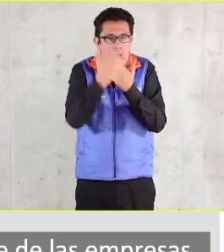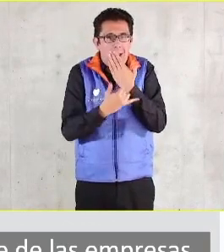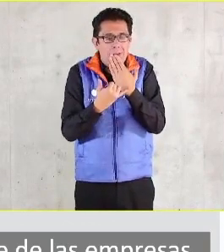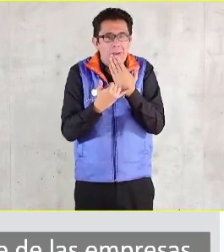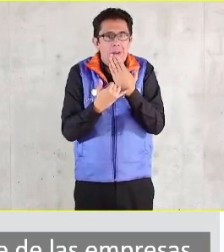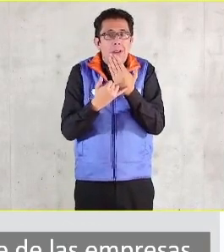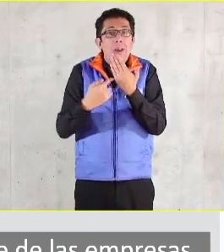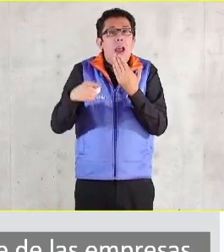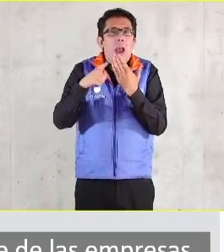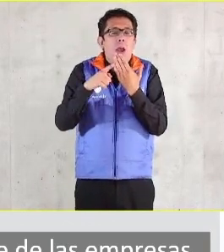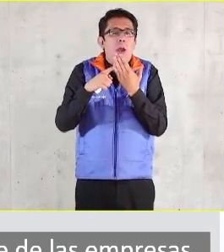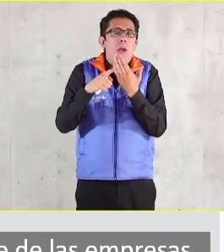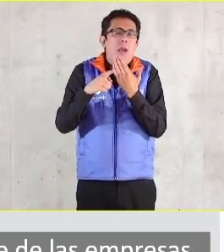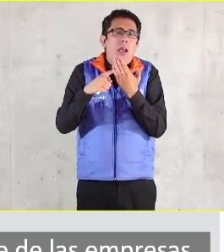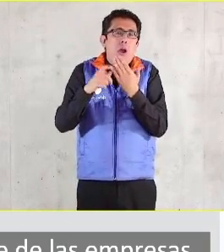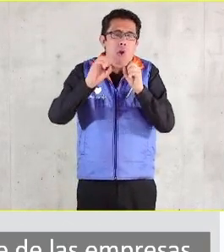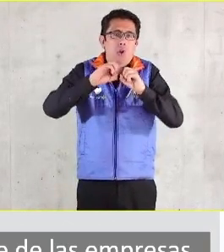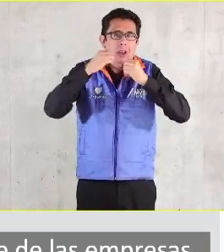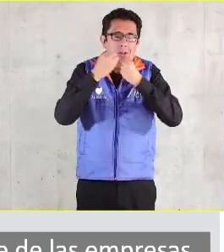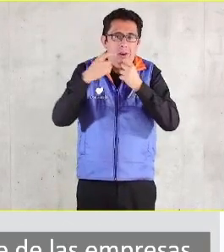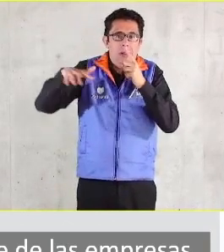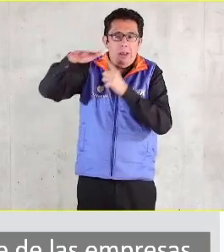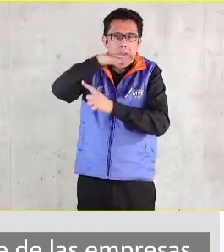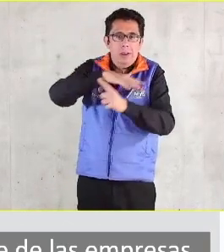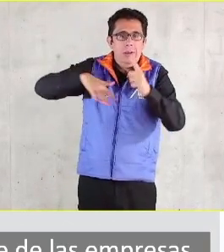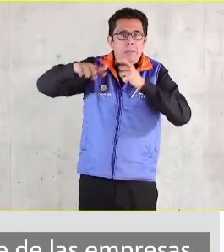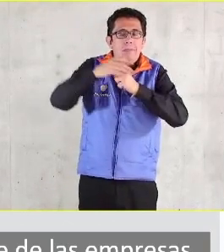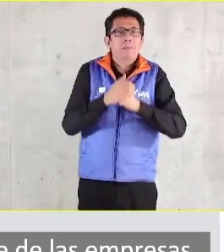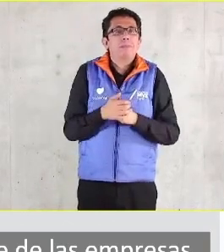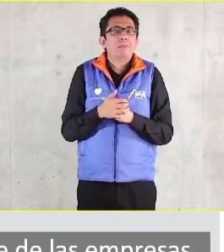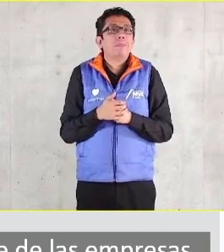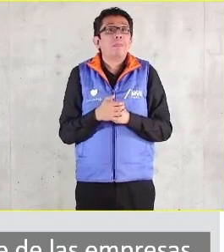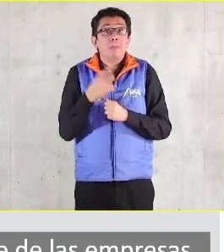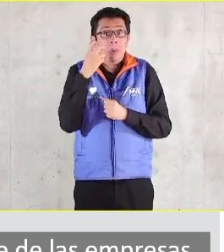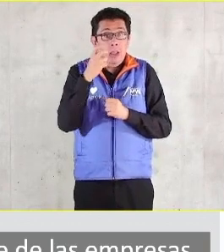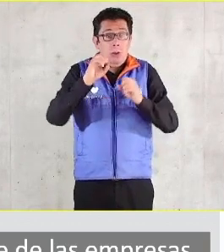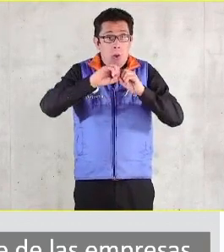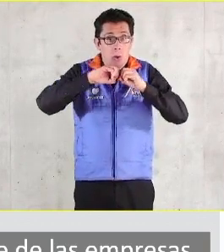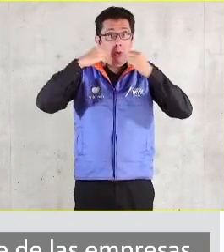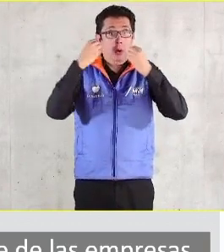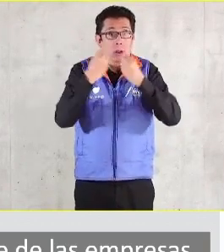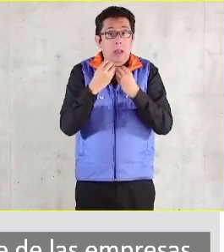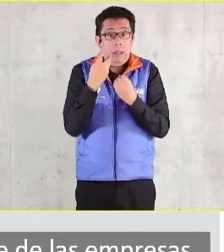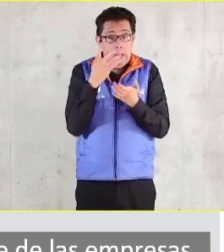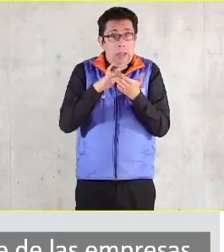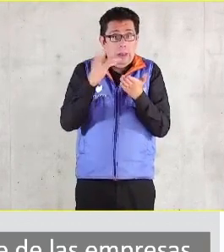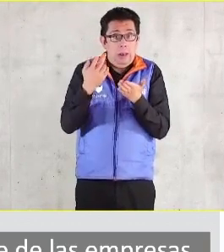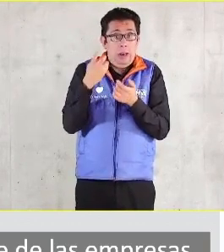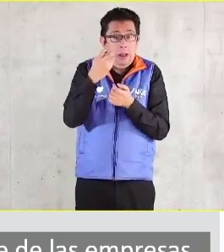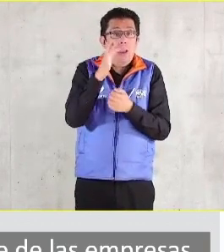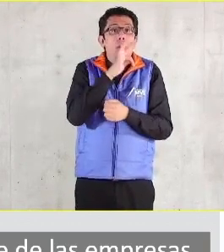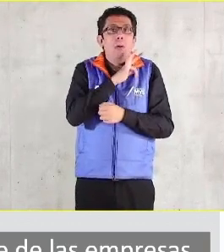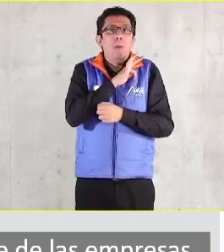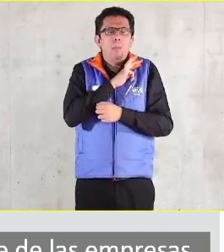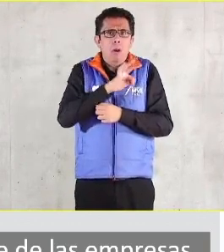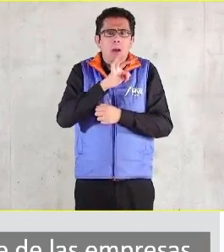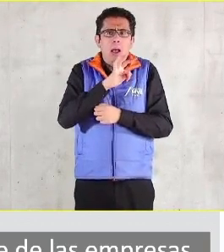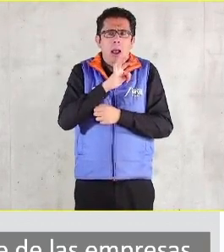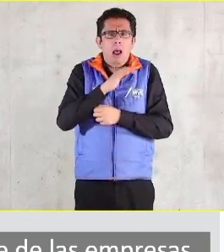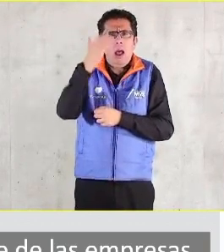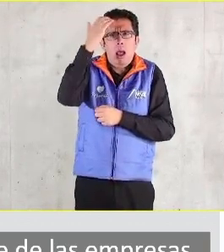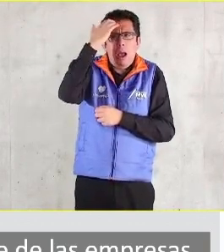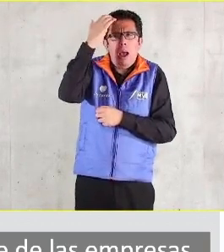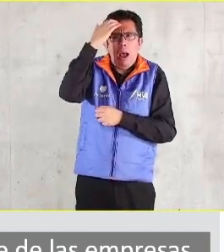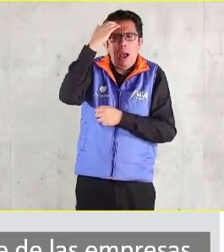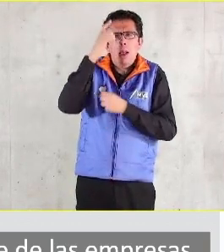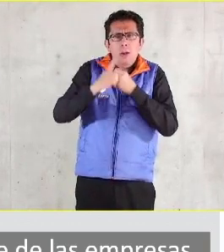las organizaciones de la sociedad civil. Las organizaciones de la sociedad civil son las que nos permiten tener la sensibilidad de los problemas sociales